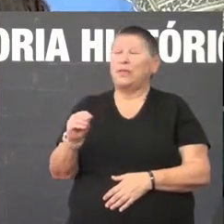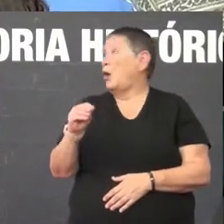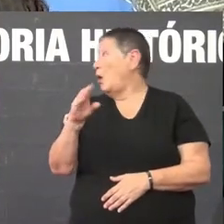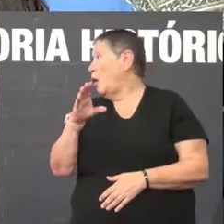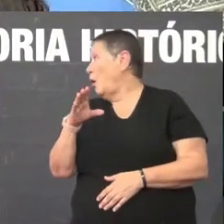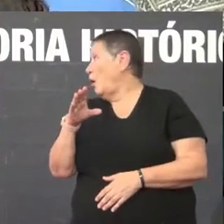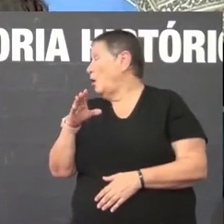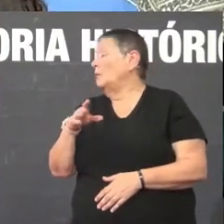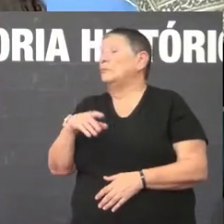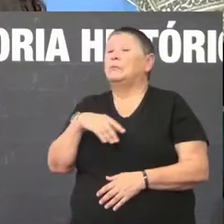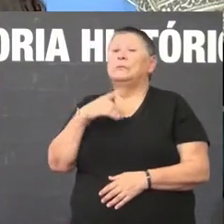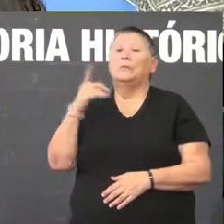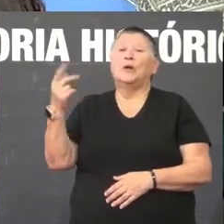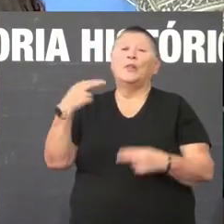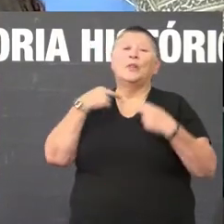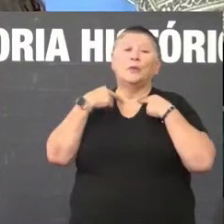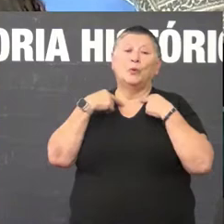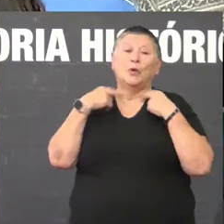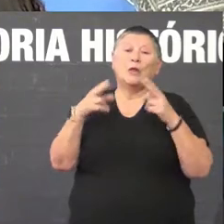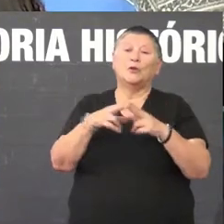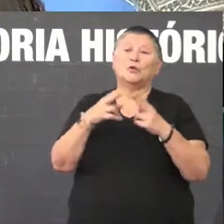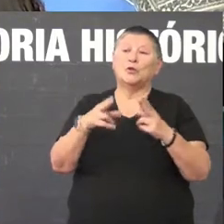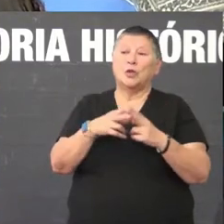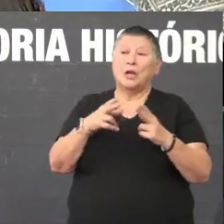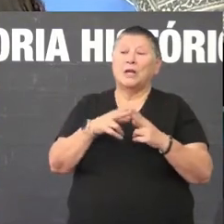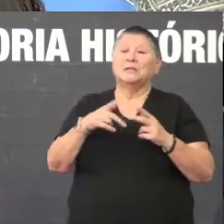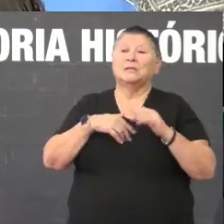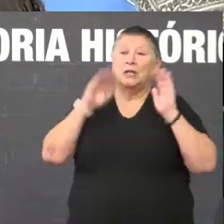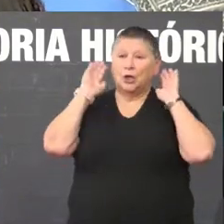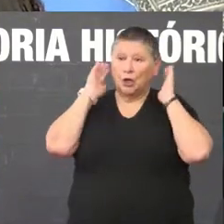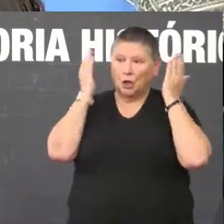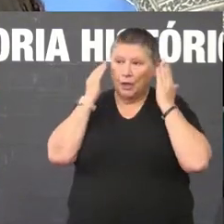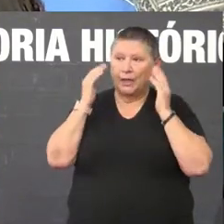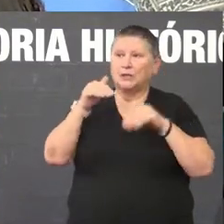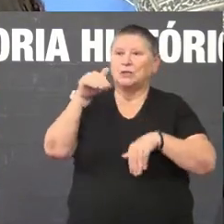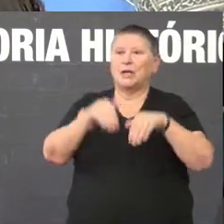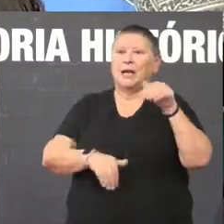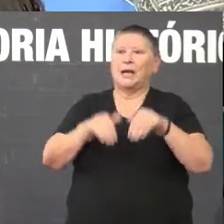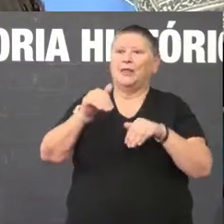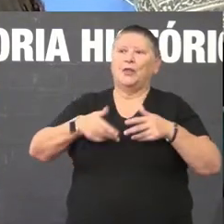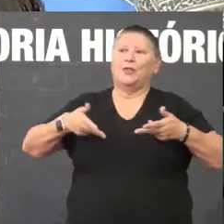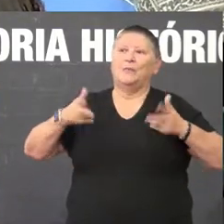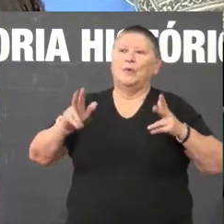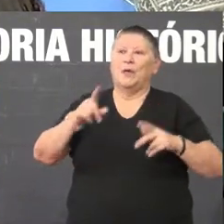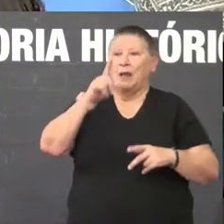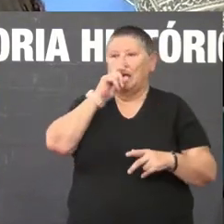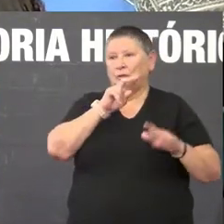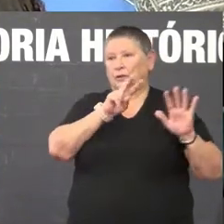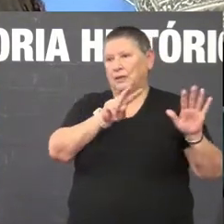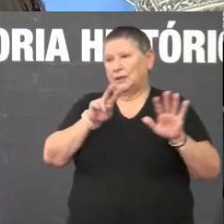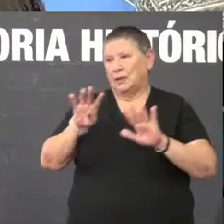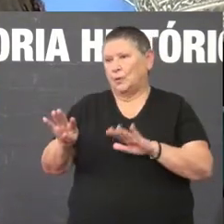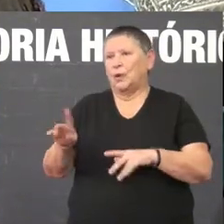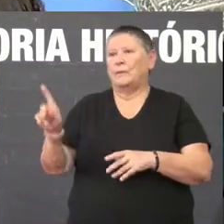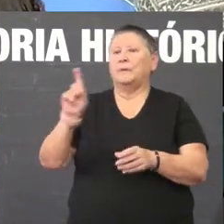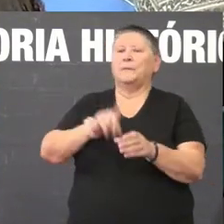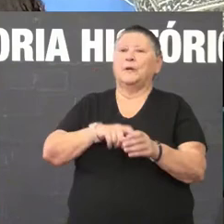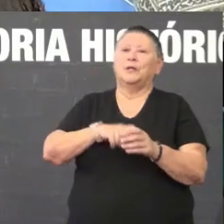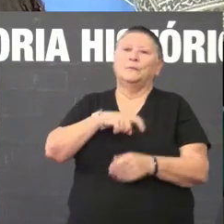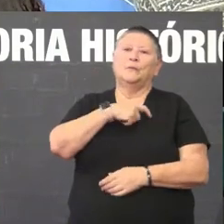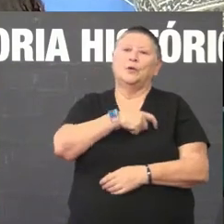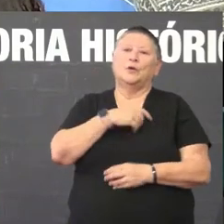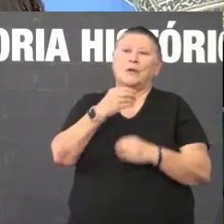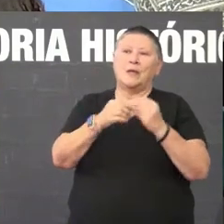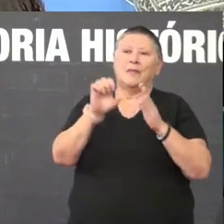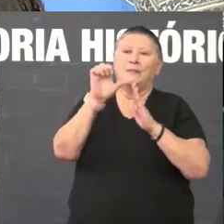responsabilidades políticas foi deputado socialista no Congreso tras as eleccións democráticas do 79, participou na comisión que elaborou o Estatuto de